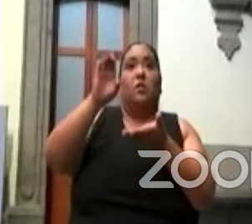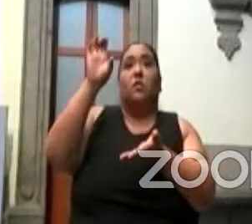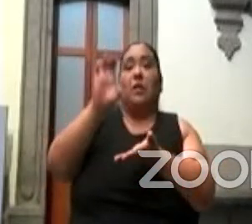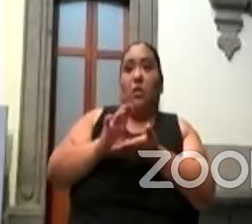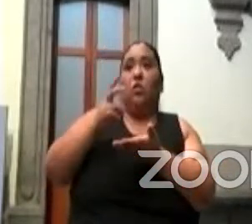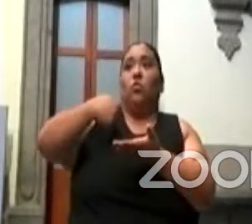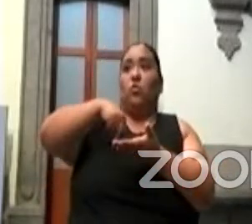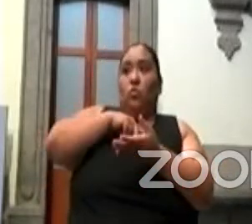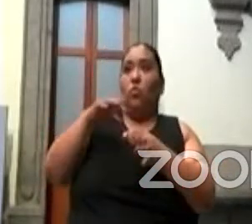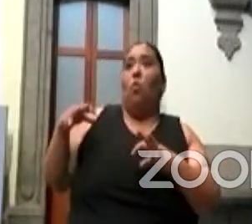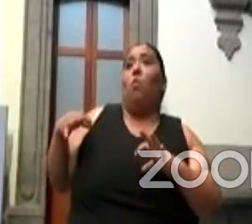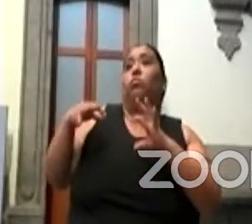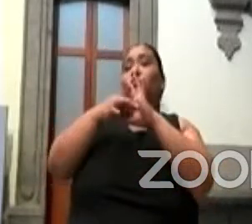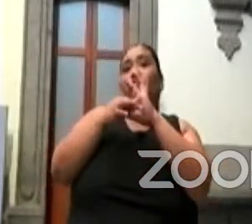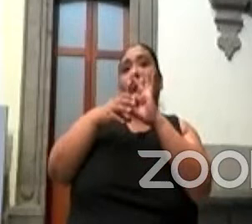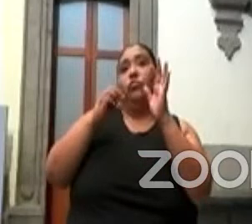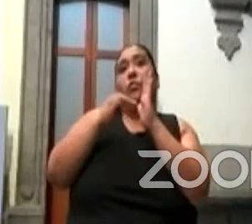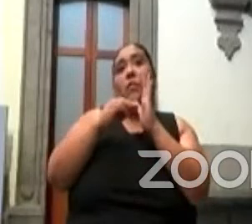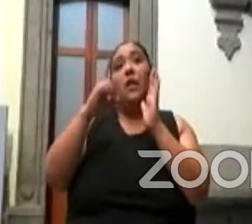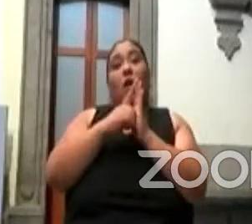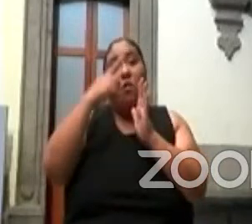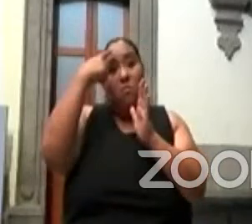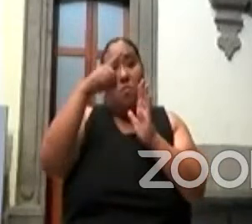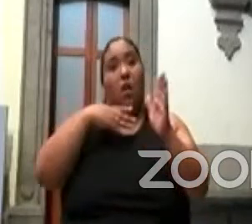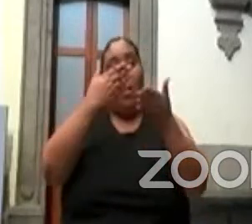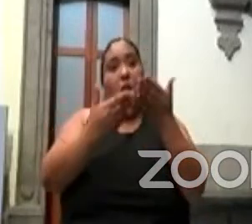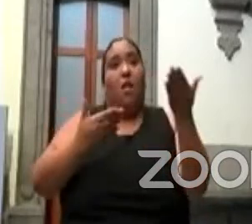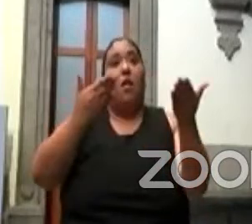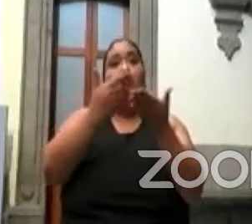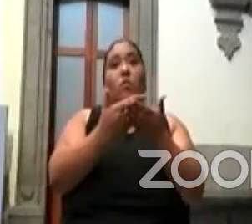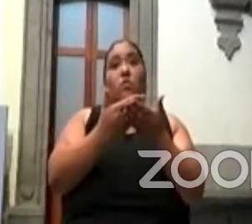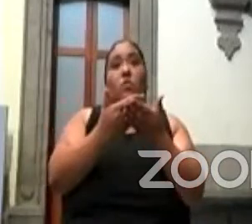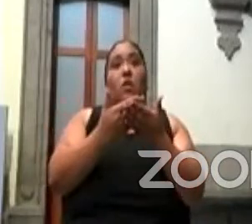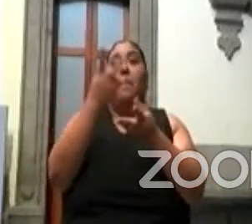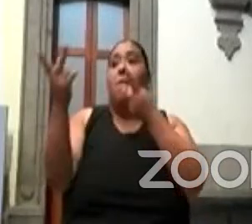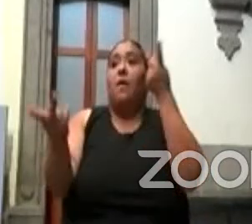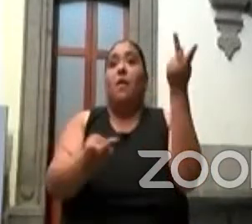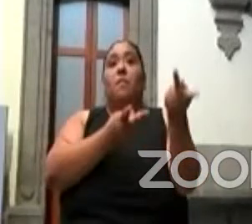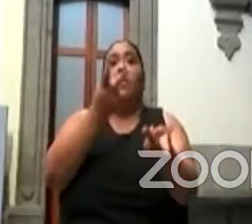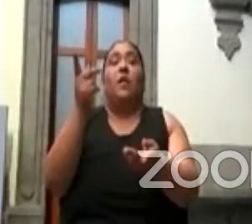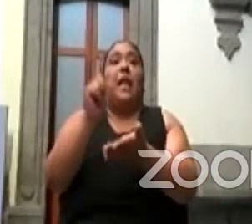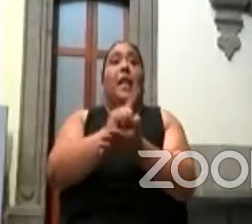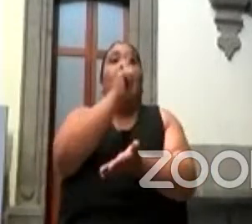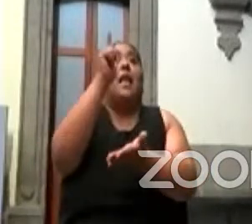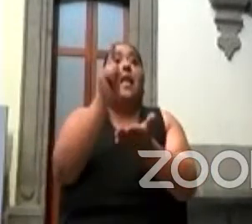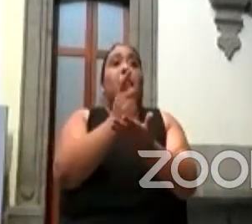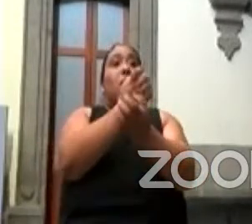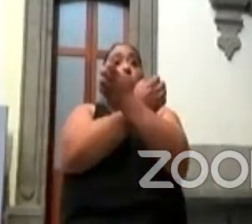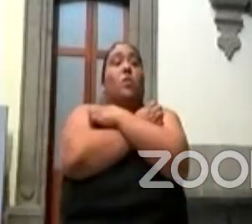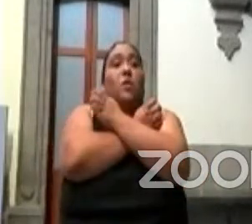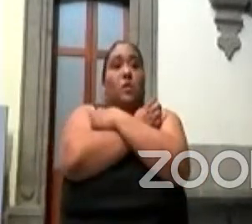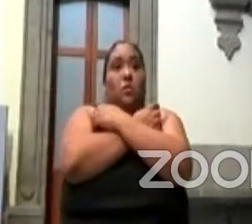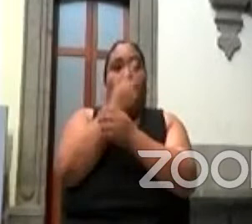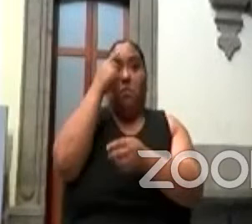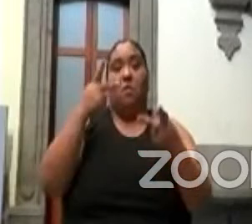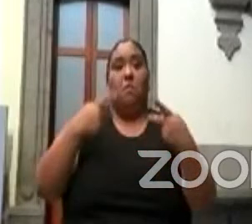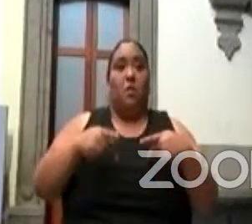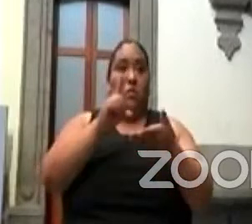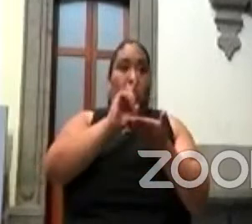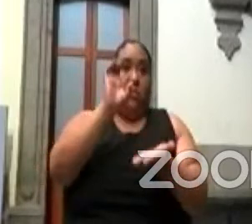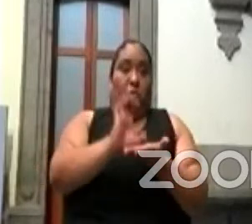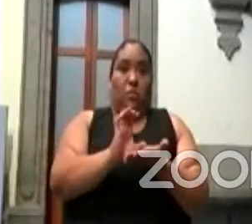parte metodológica para la consulta de la Ley de Educación a personas con